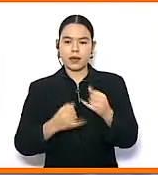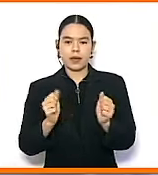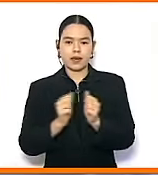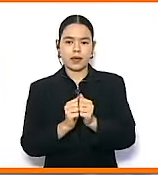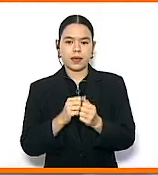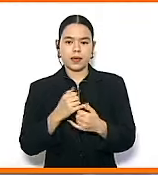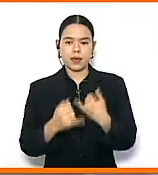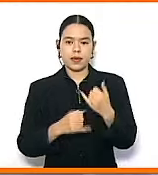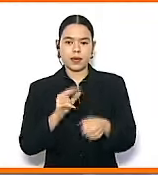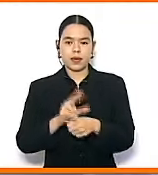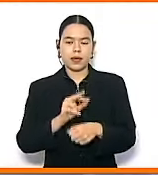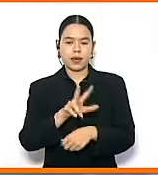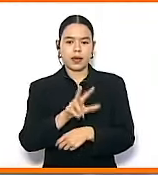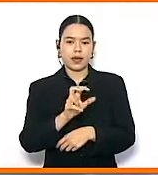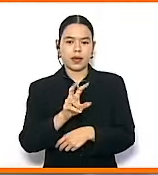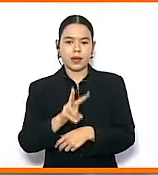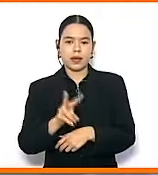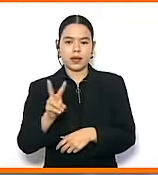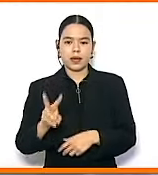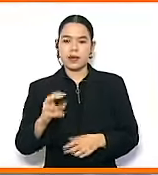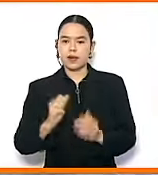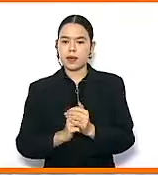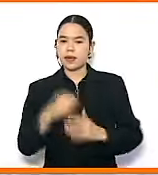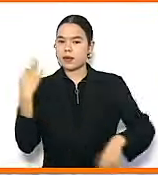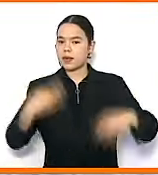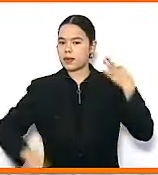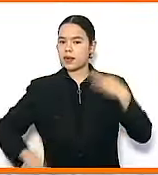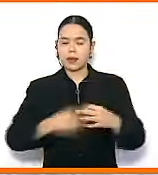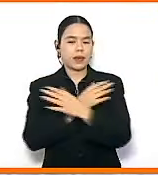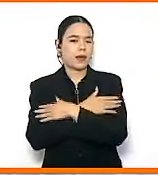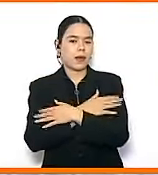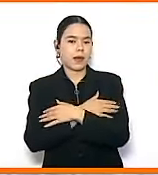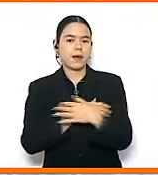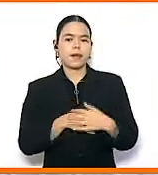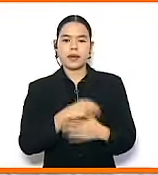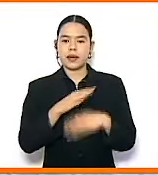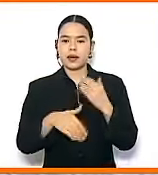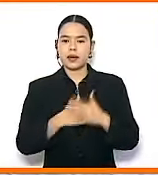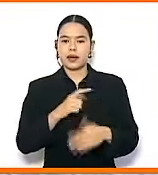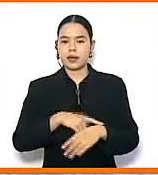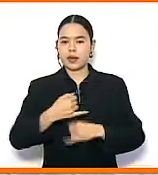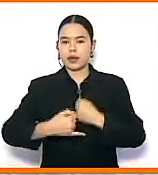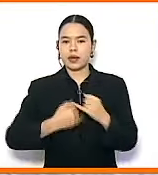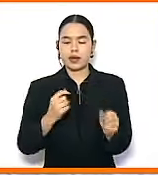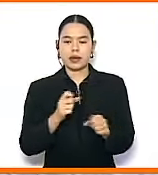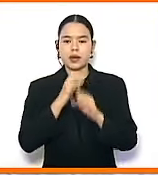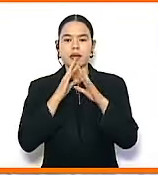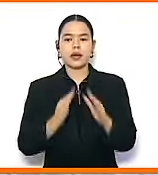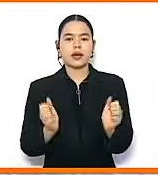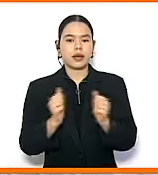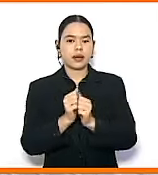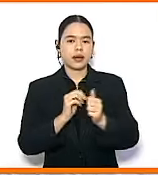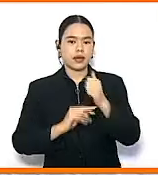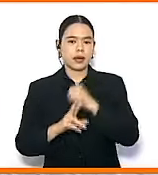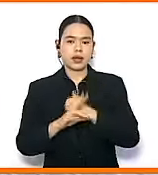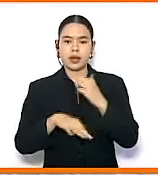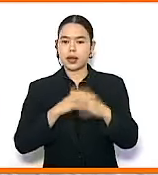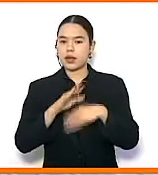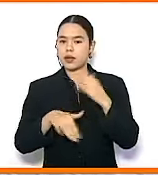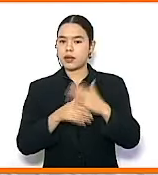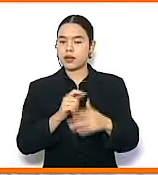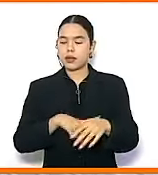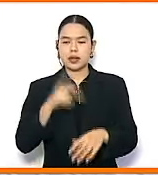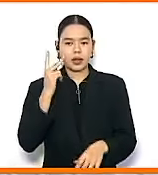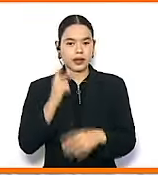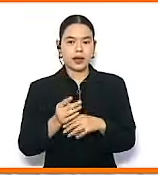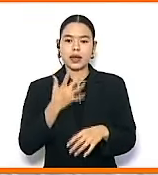el 322. Muchas felicidades. Es momento de ganar a Locatrachos con premiados. De que conozcas esos cuatro